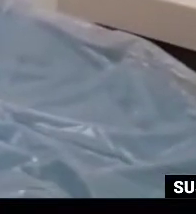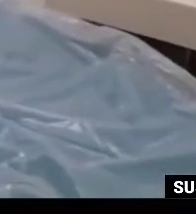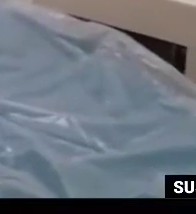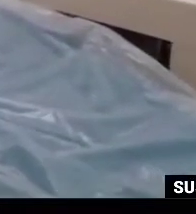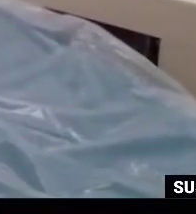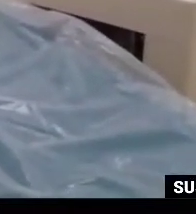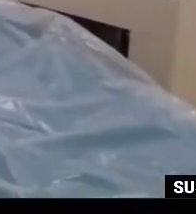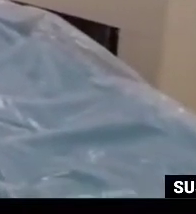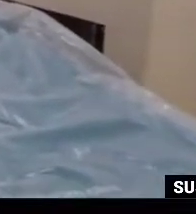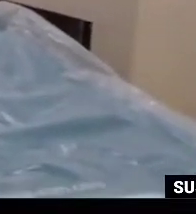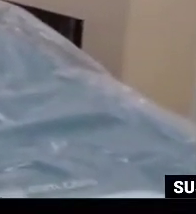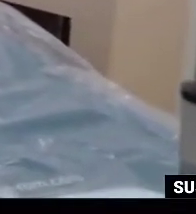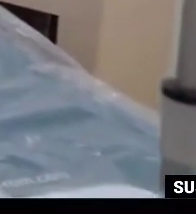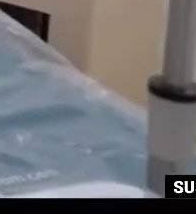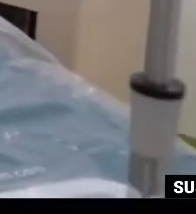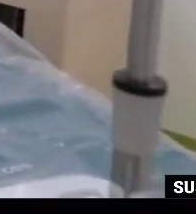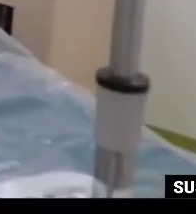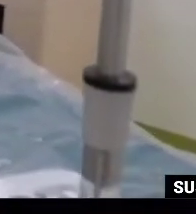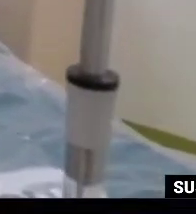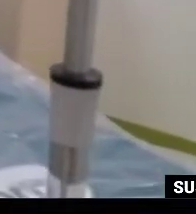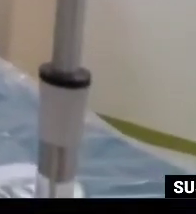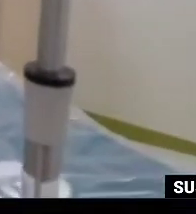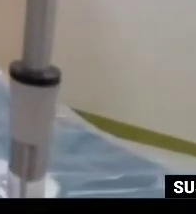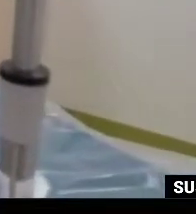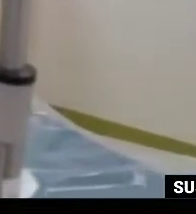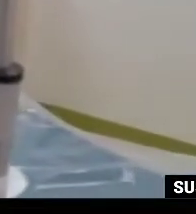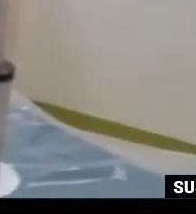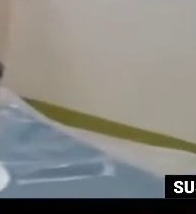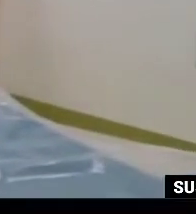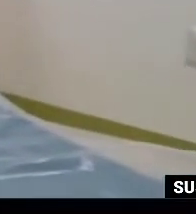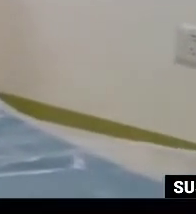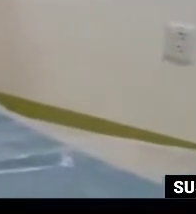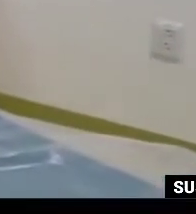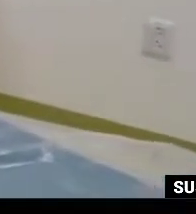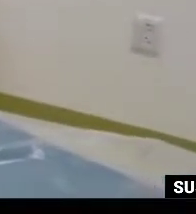alertas, con alta seguridad para el personal.